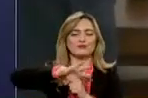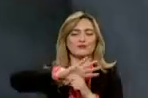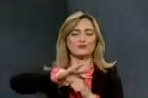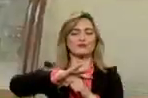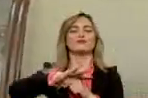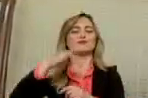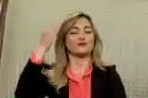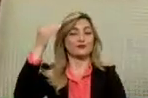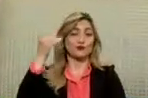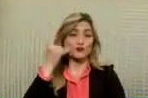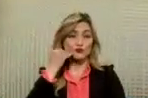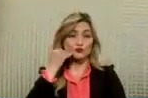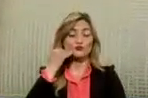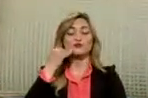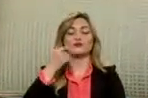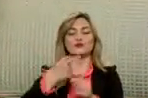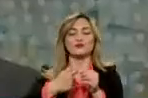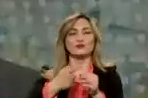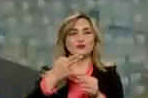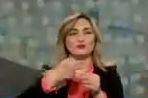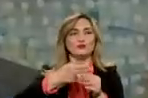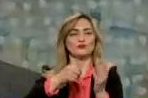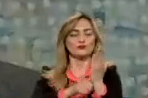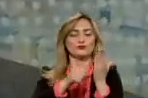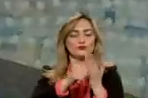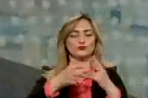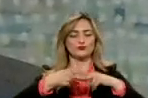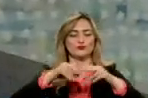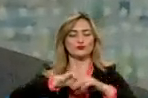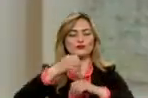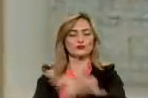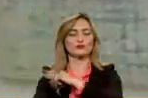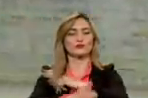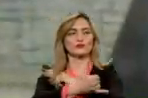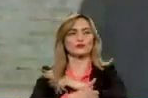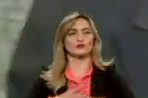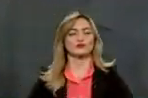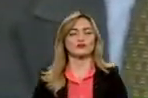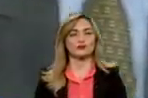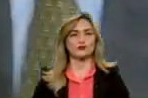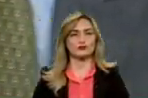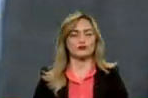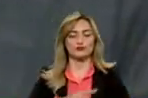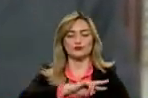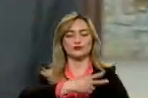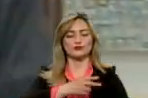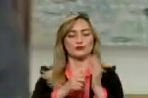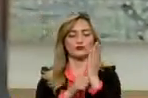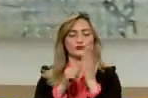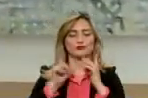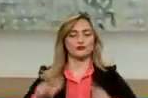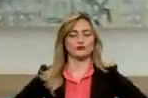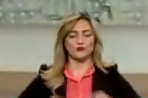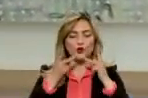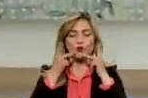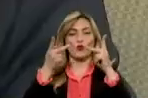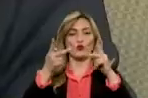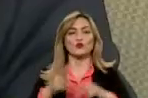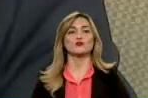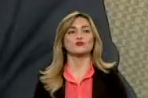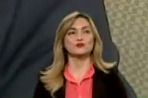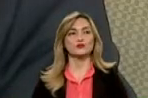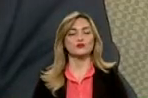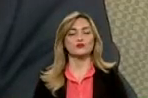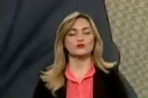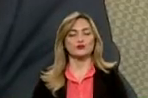en Quito, en la que participaron el ministro de Relaciones Exteriores, Luis Gallegos, el viceministro de Salud Pública, Javier Solórzano,